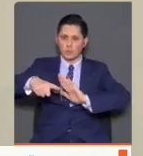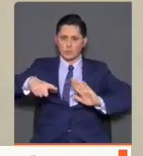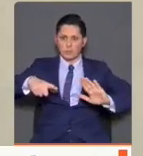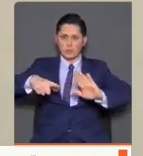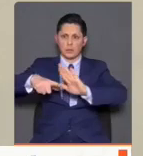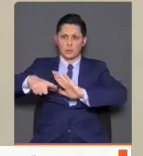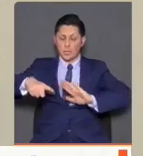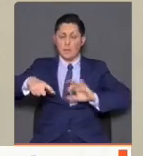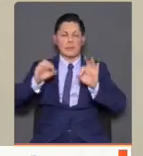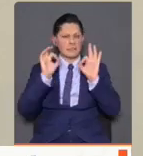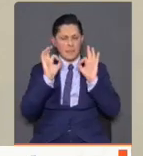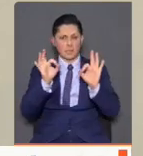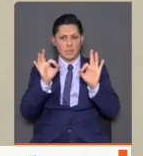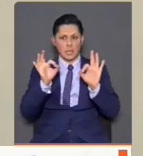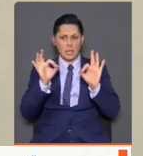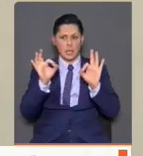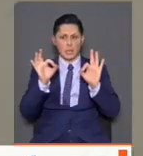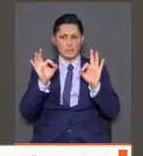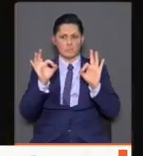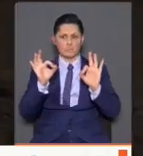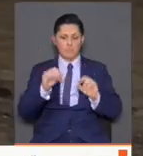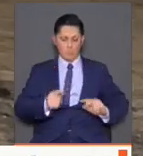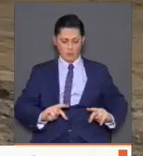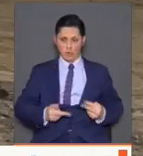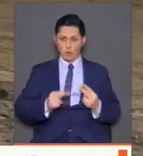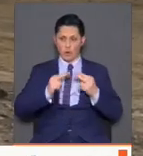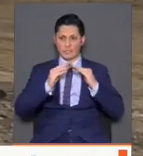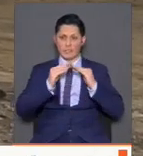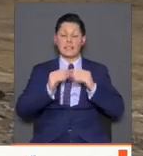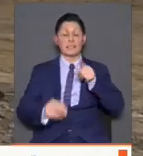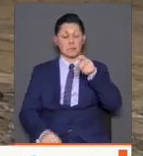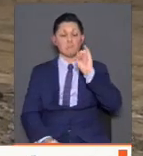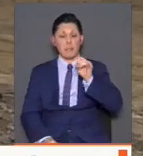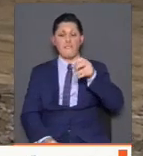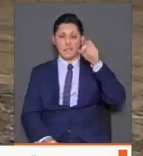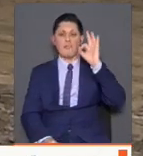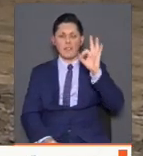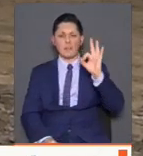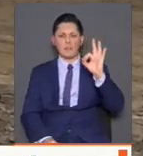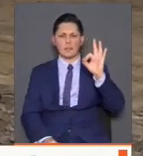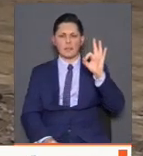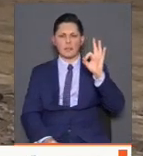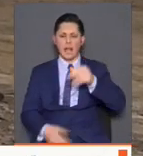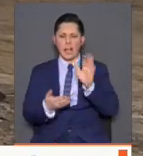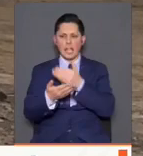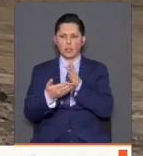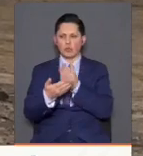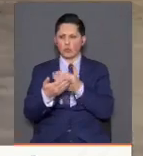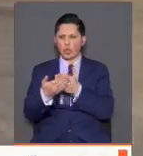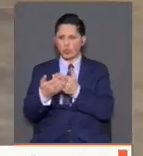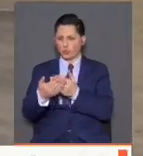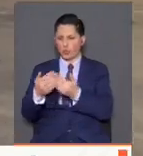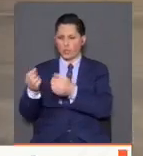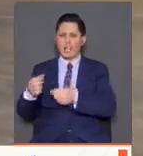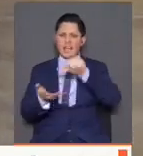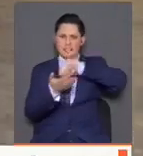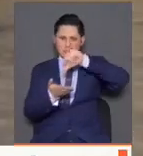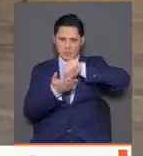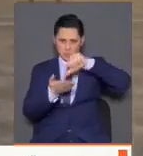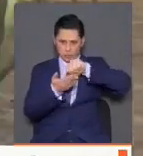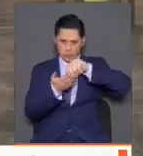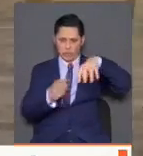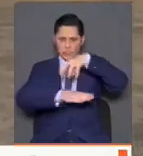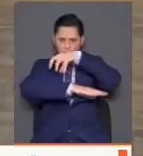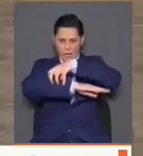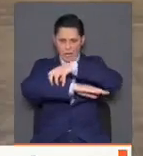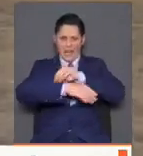precisamente porque se han encontrado nidificaciones en ese lugar. Y efectivamente, de acuerdo a los estudios realizados por el Centro Regional de Educación